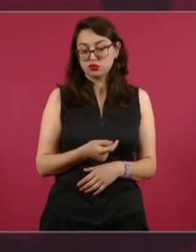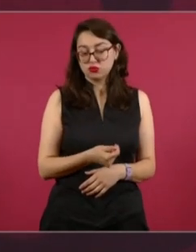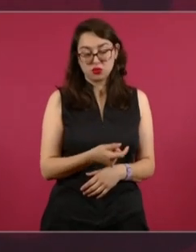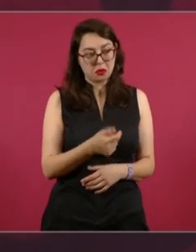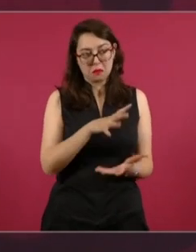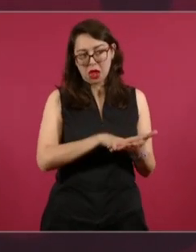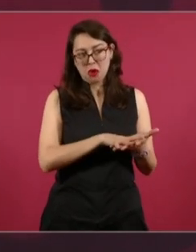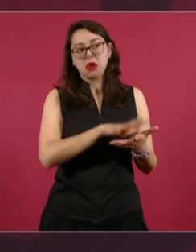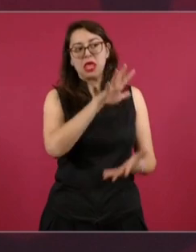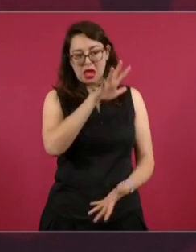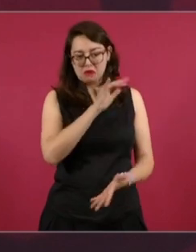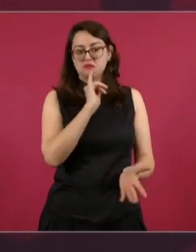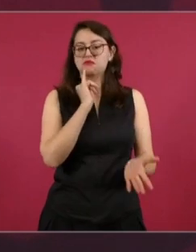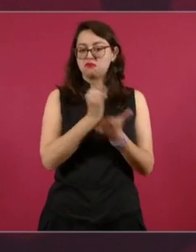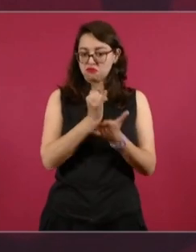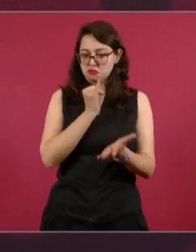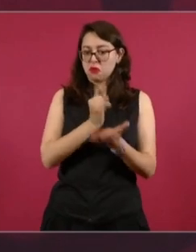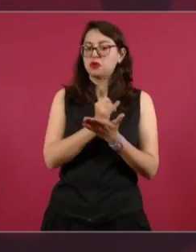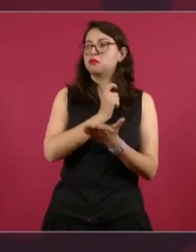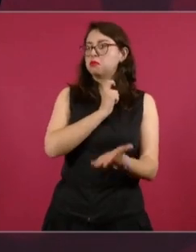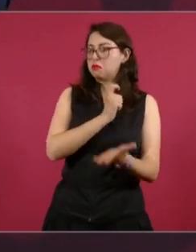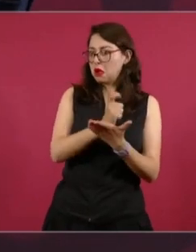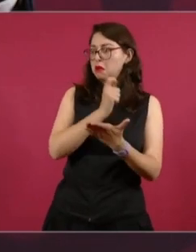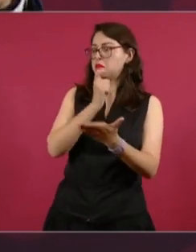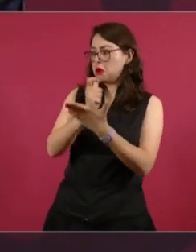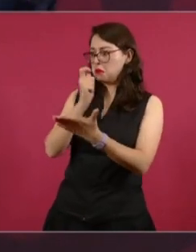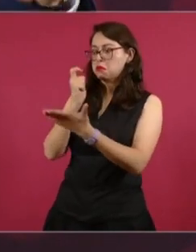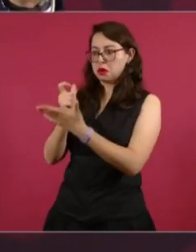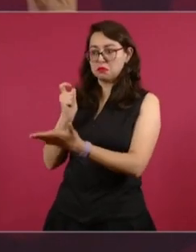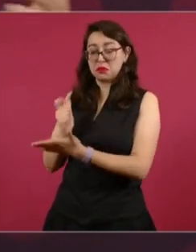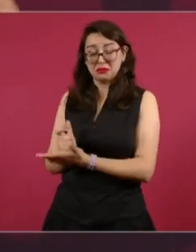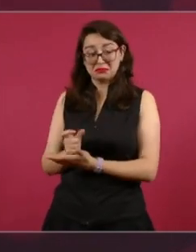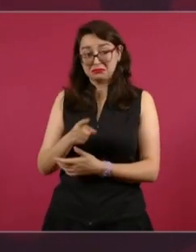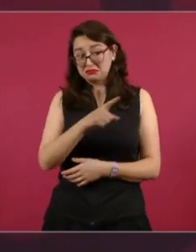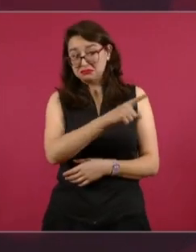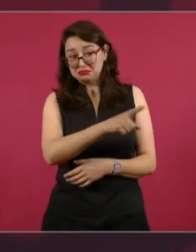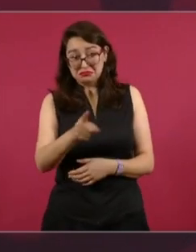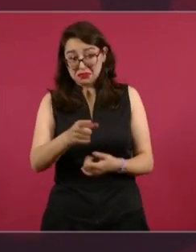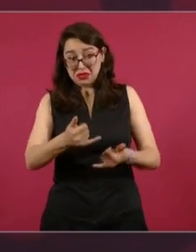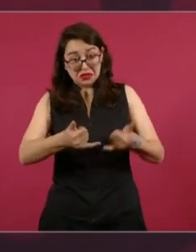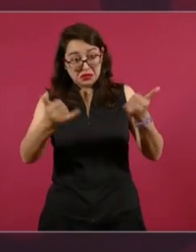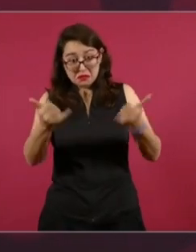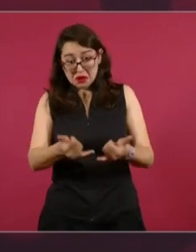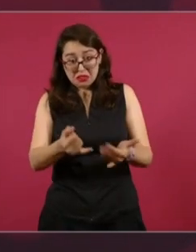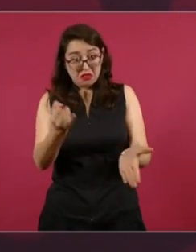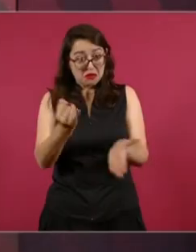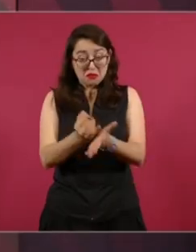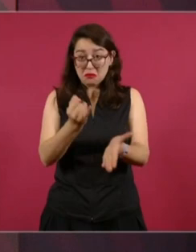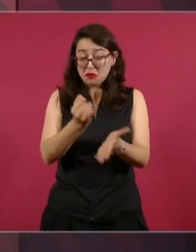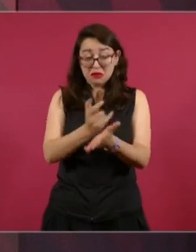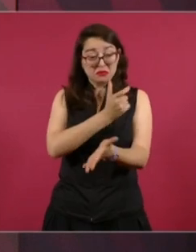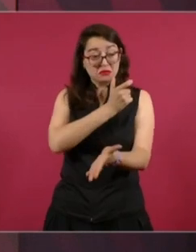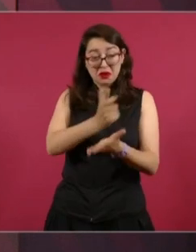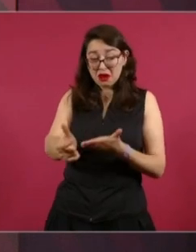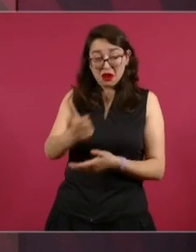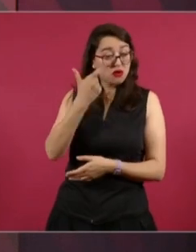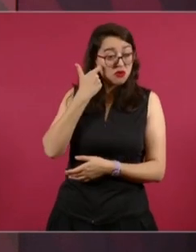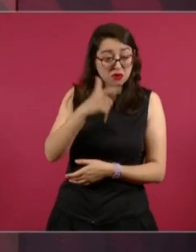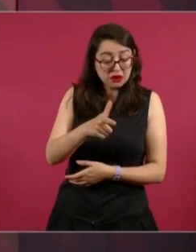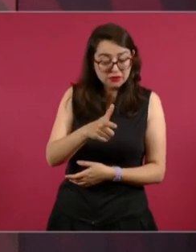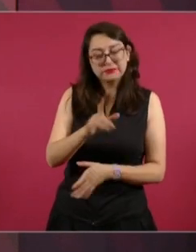menos, mucho menos, y hay denuncias y se obtienen